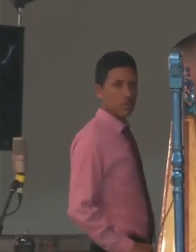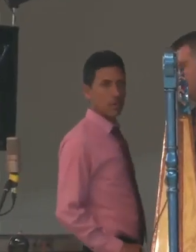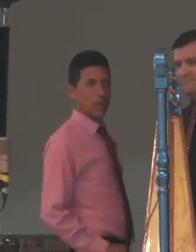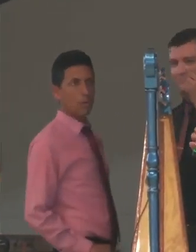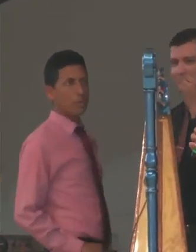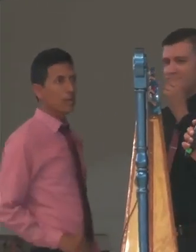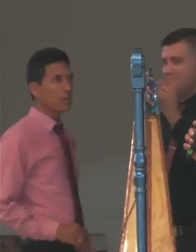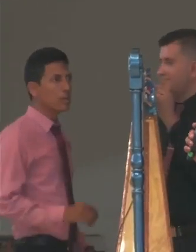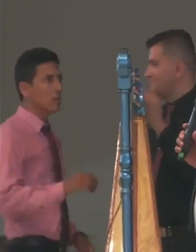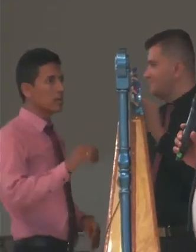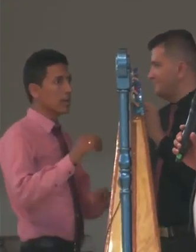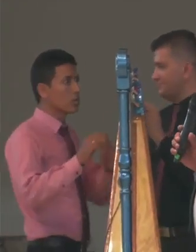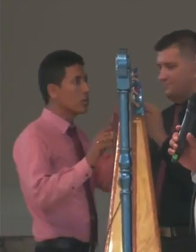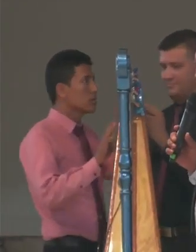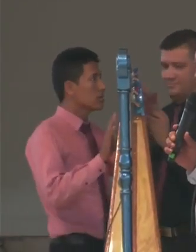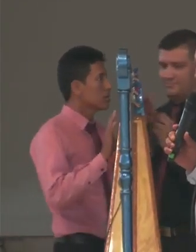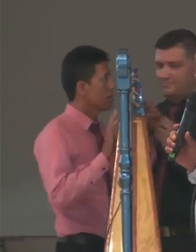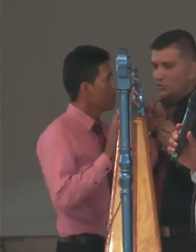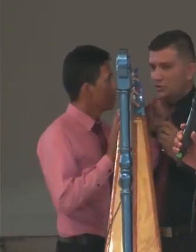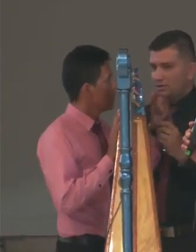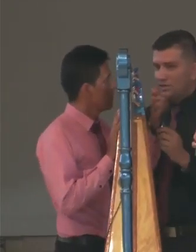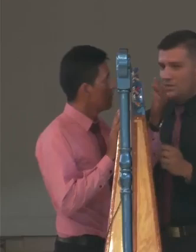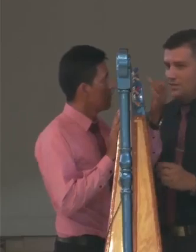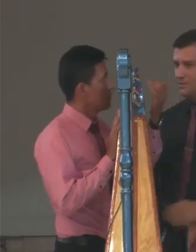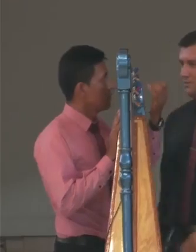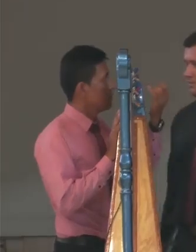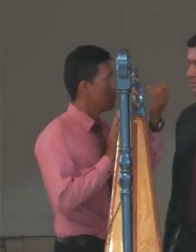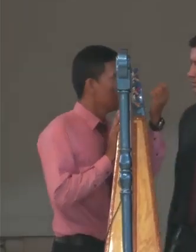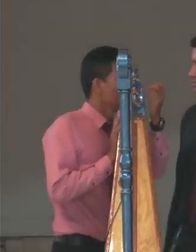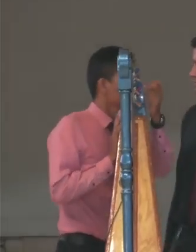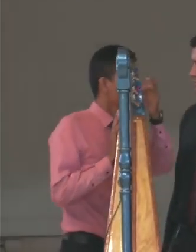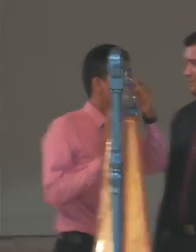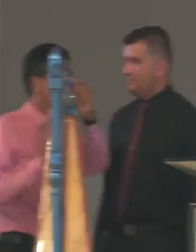Estamos de fiesta con el Señor Jesucristo, parece que están.